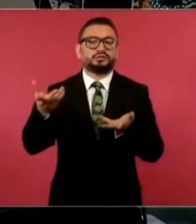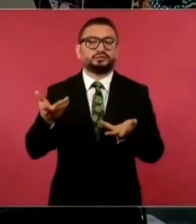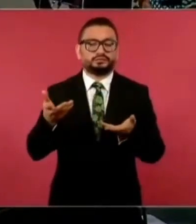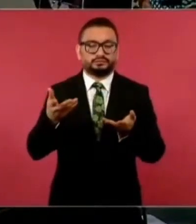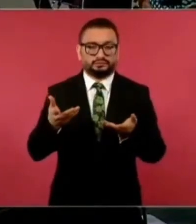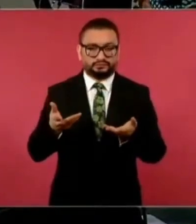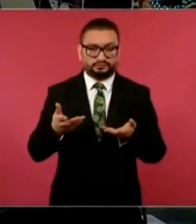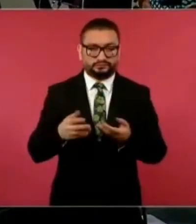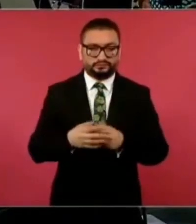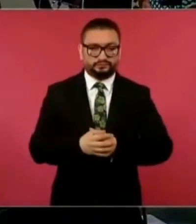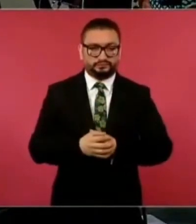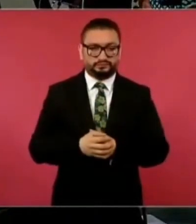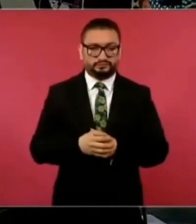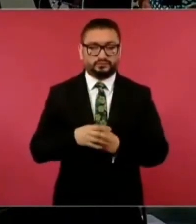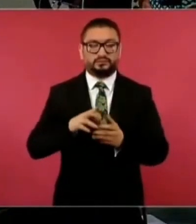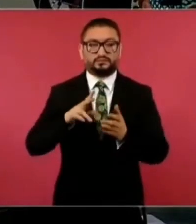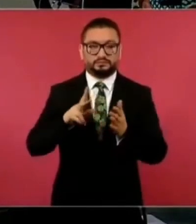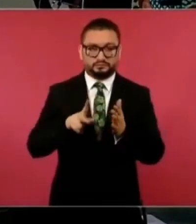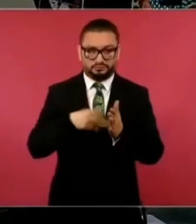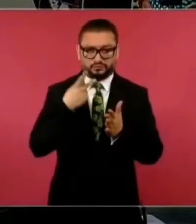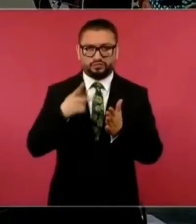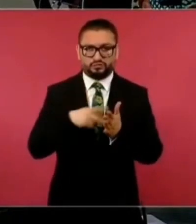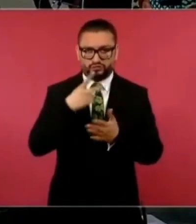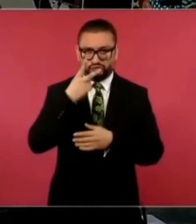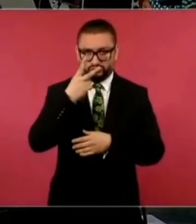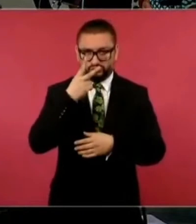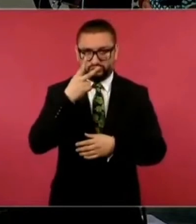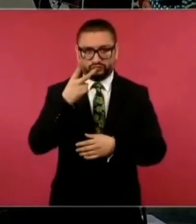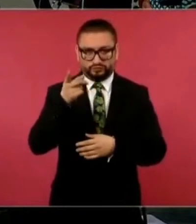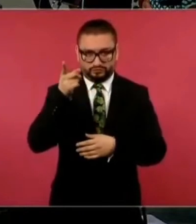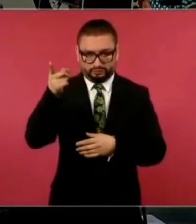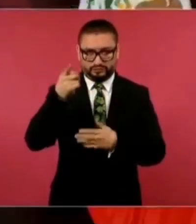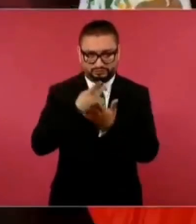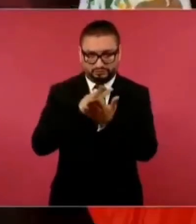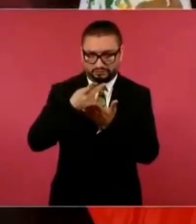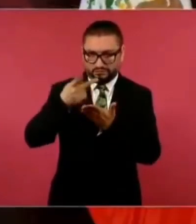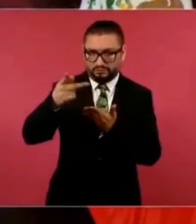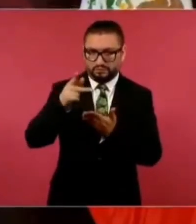El que ha recibido 2 veces el Pulitzer